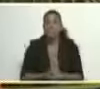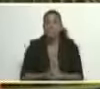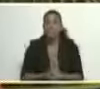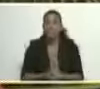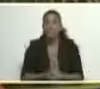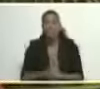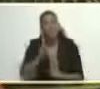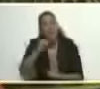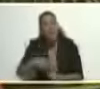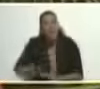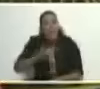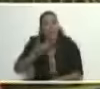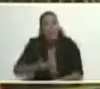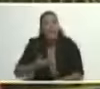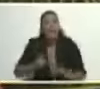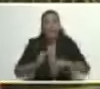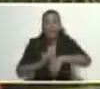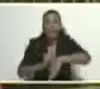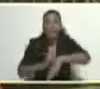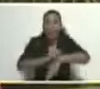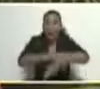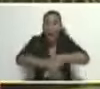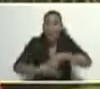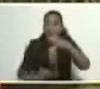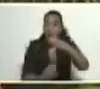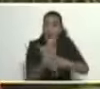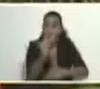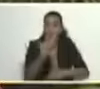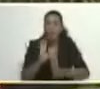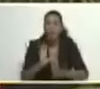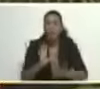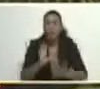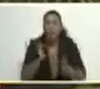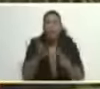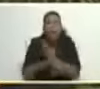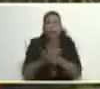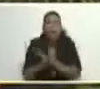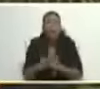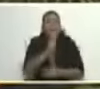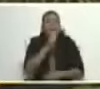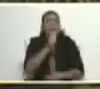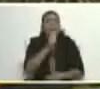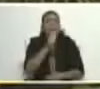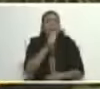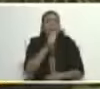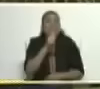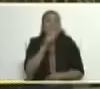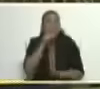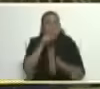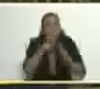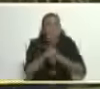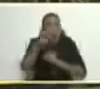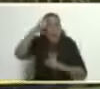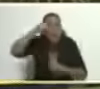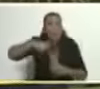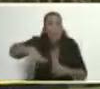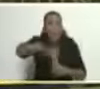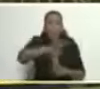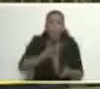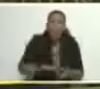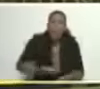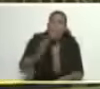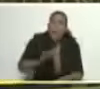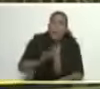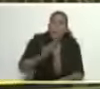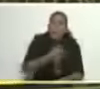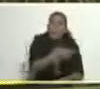Y lo más importante del ALBA es que le habla al centro, a lo más